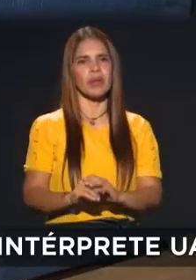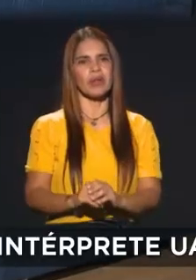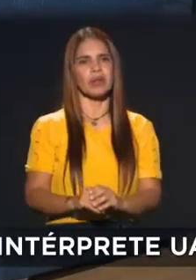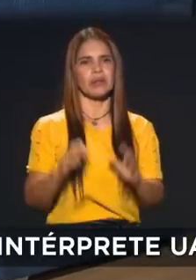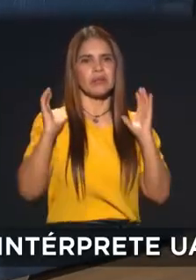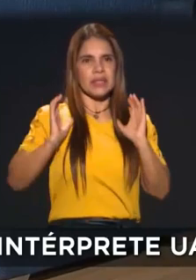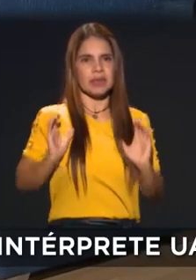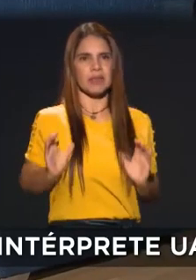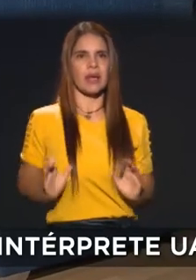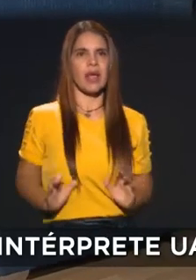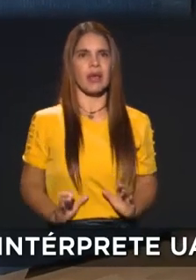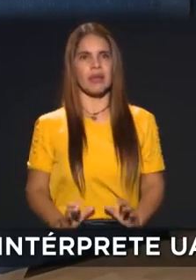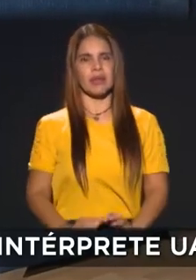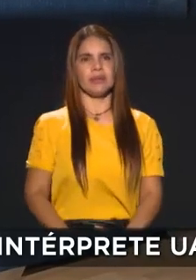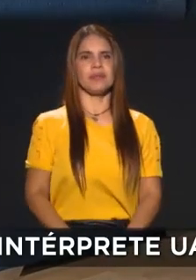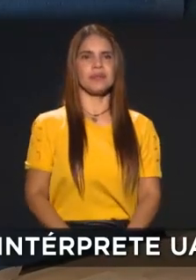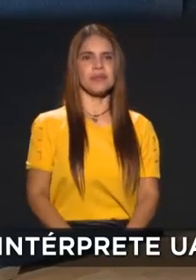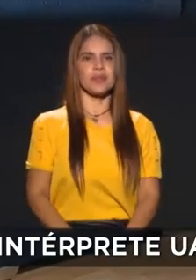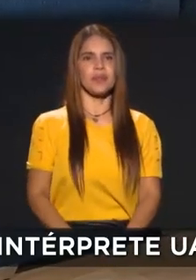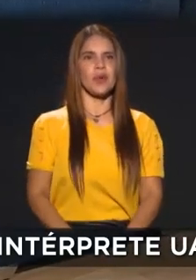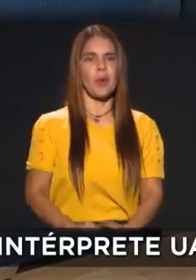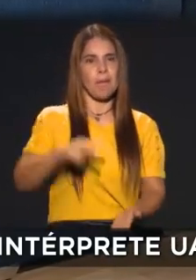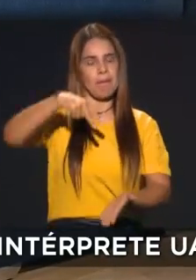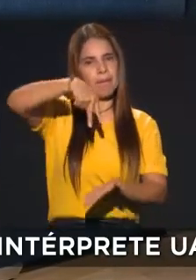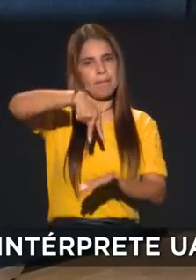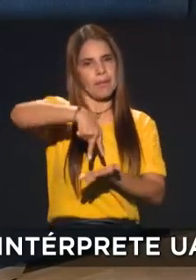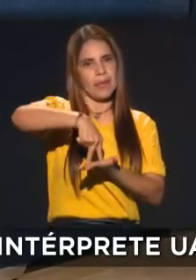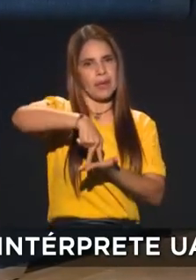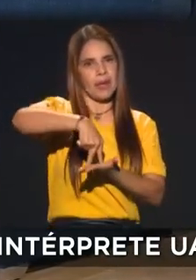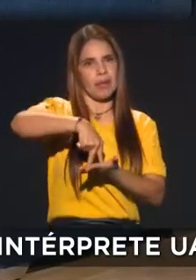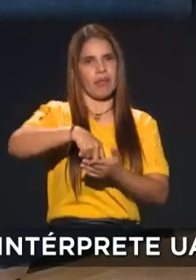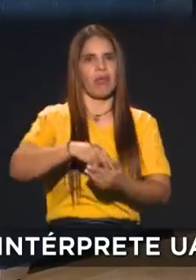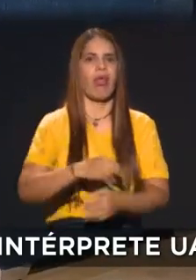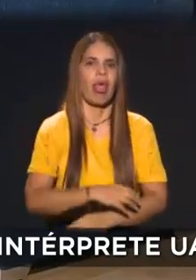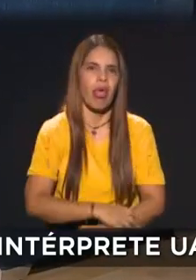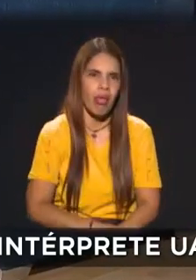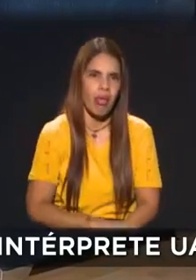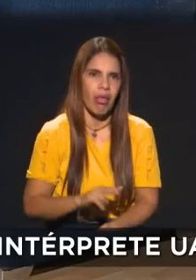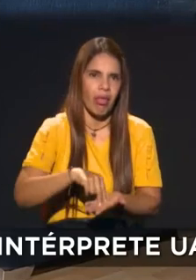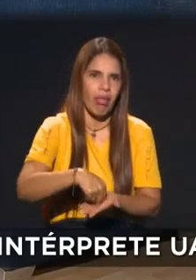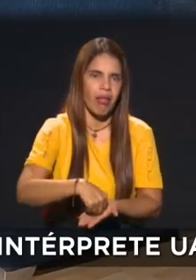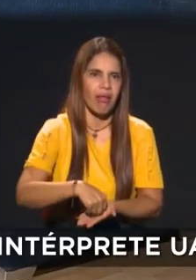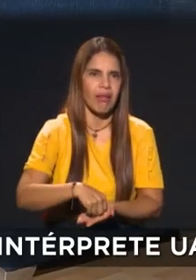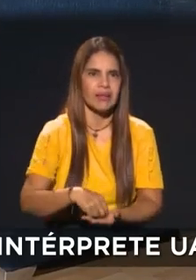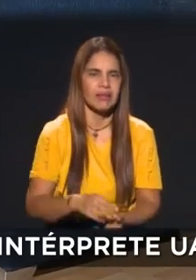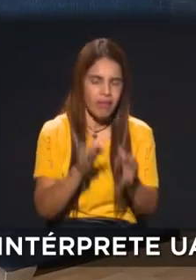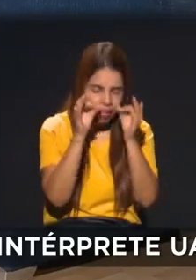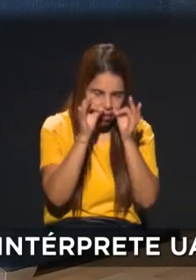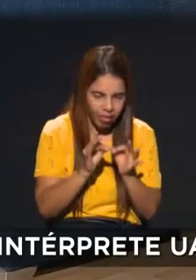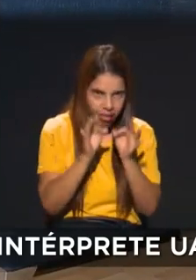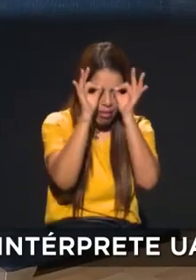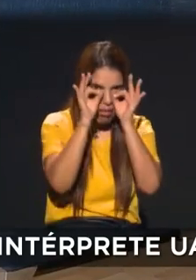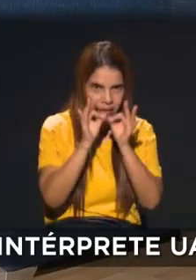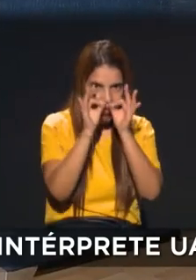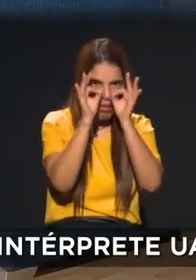como de espalda recta, si uno está sentado así, para, o si está parado, pues también, porque si usted está encorvado, pues de pronto ni siquiera le queda fácil mirar a los ojos al